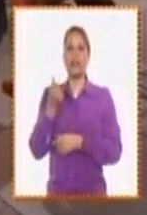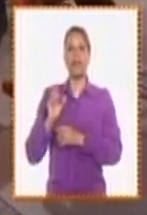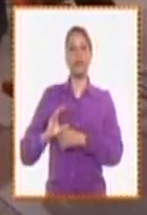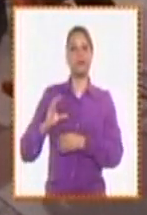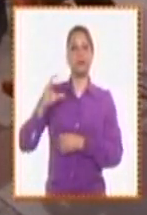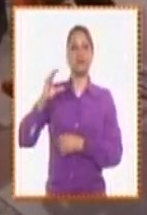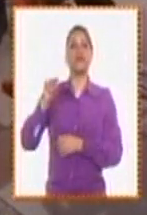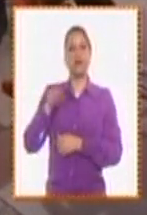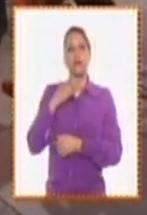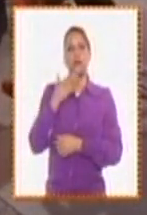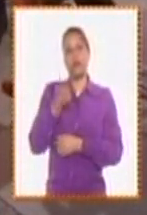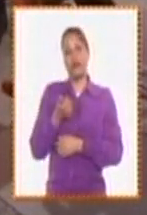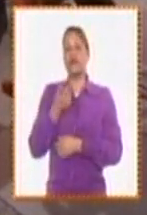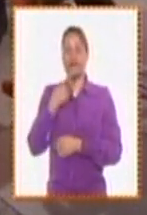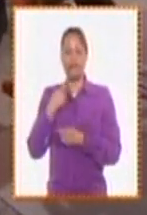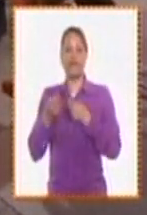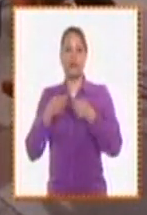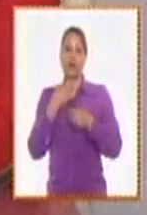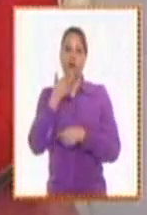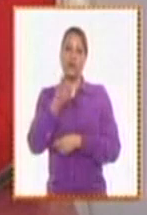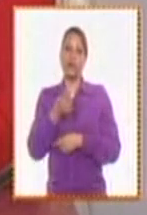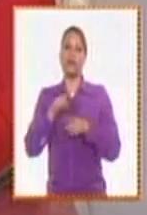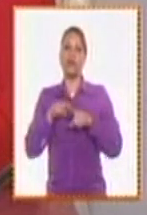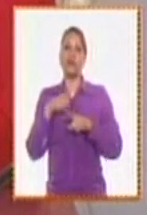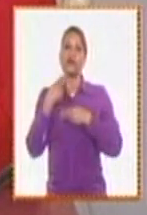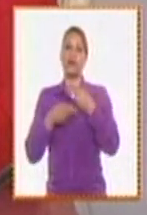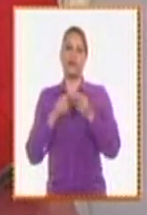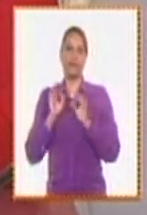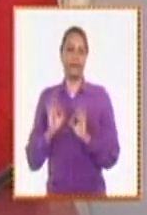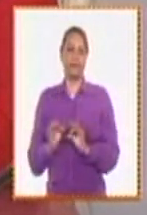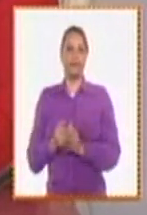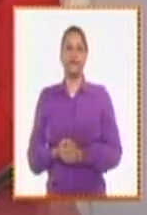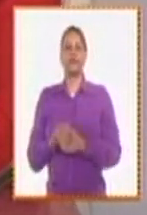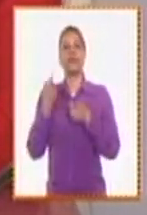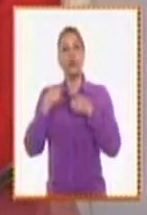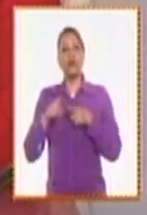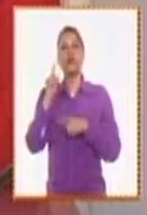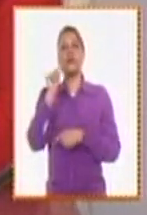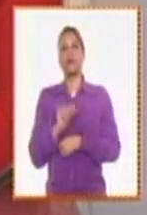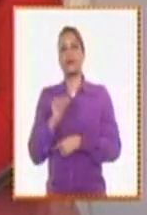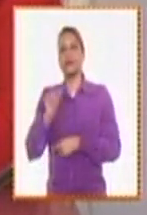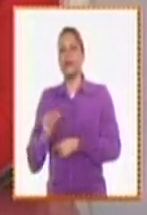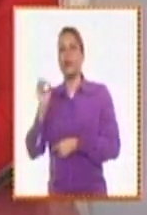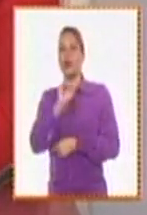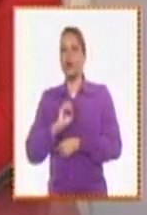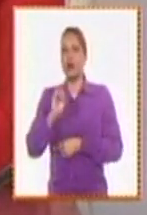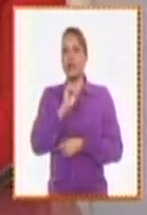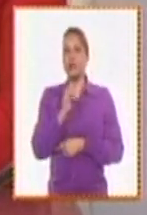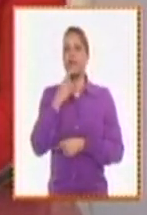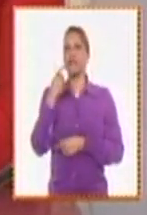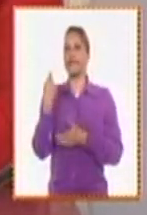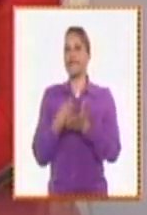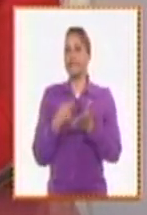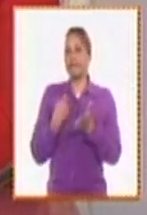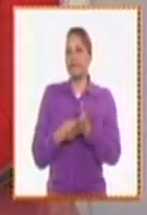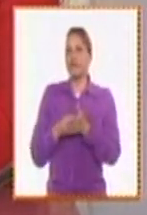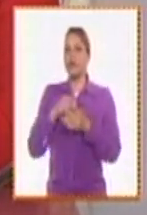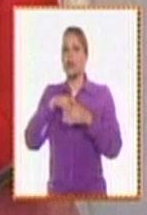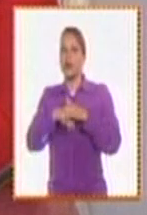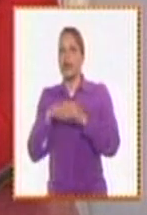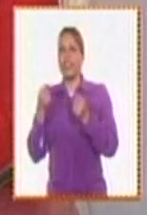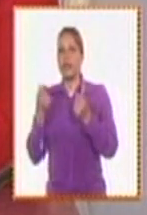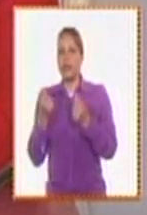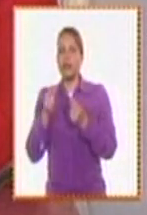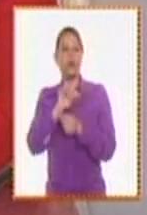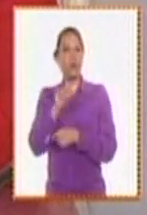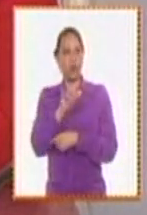estos traficantes. Y aquellas personas que también organicen, gestionen, financien todas esas operaciones de